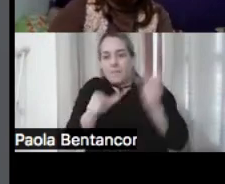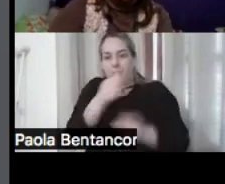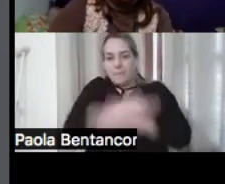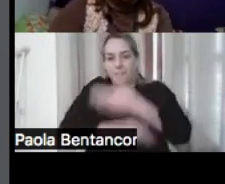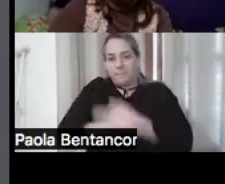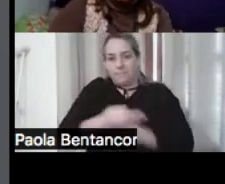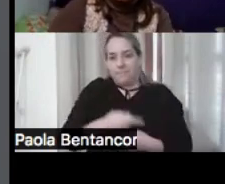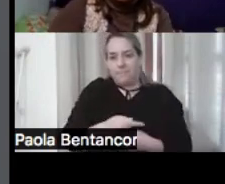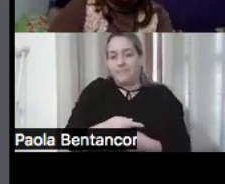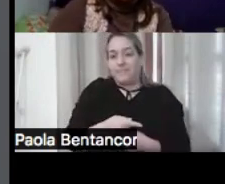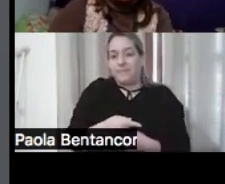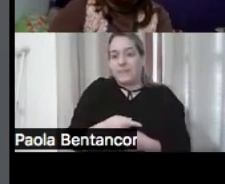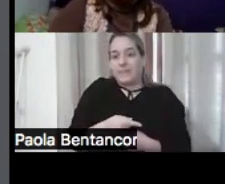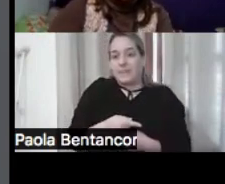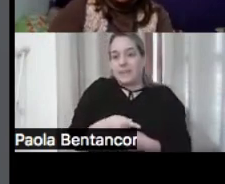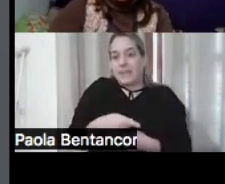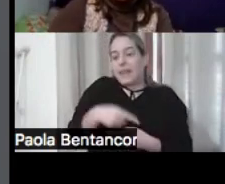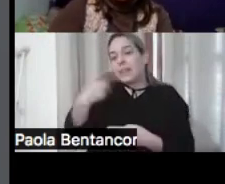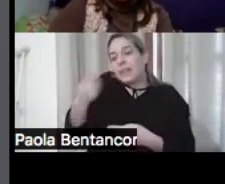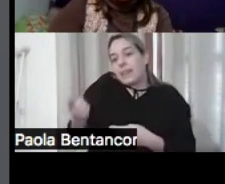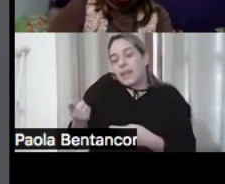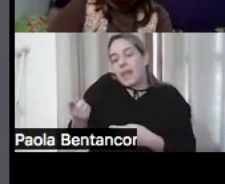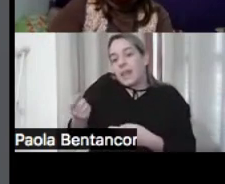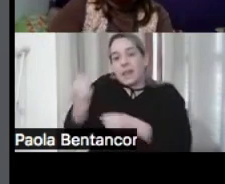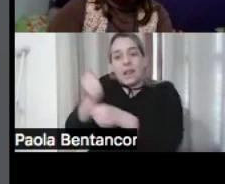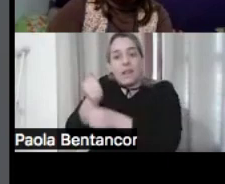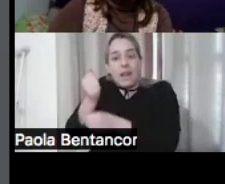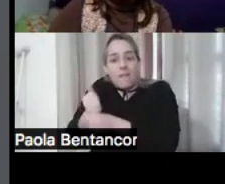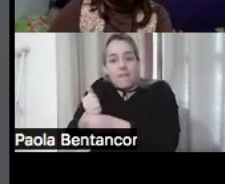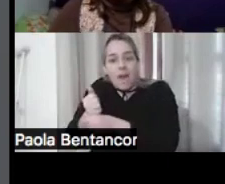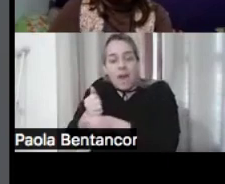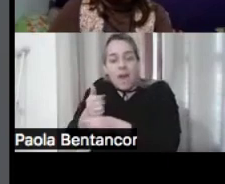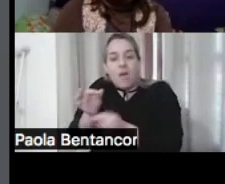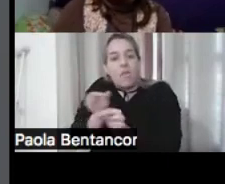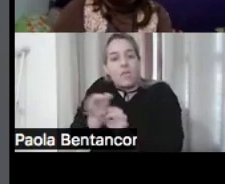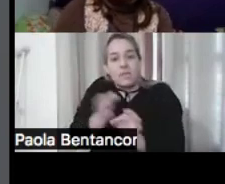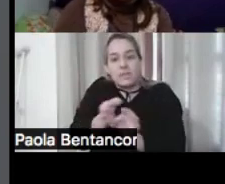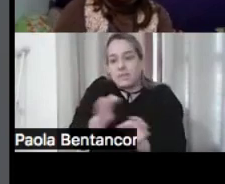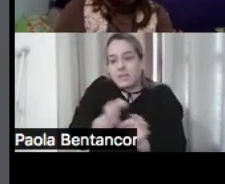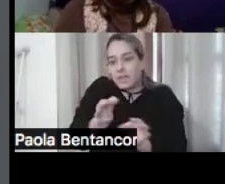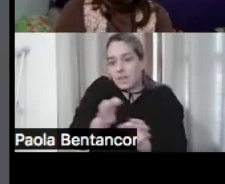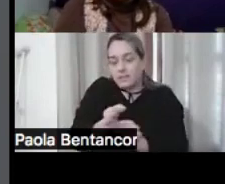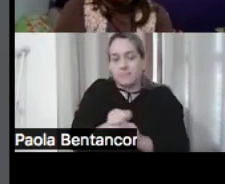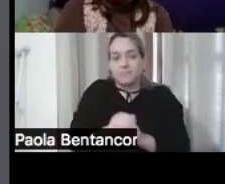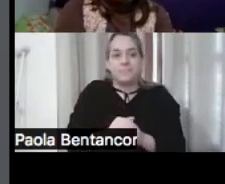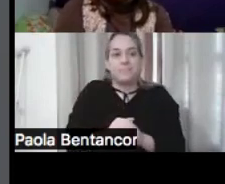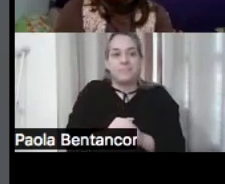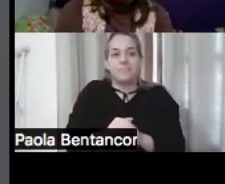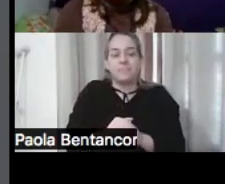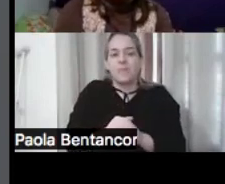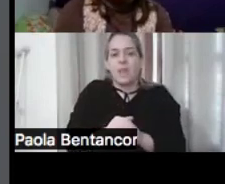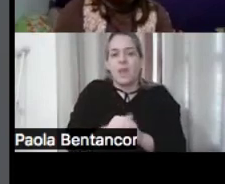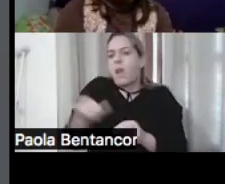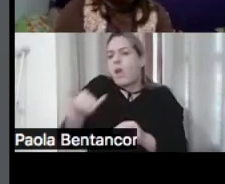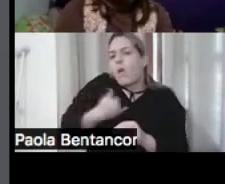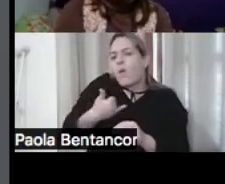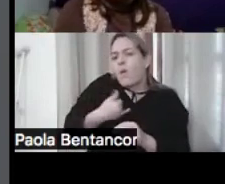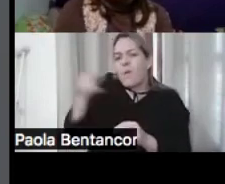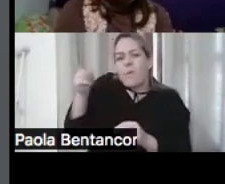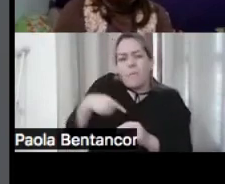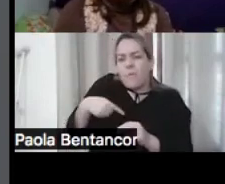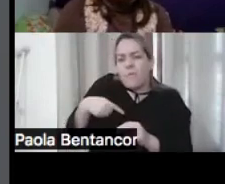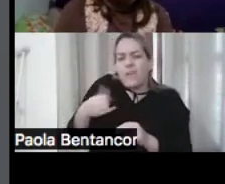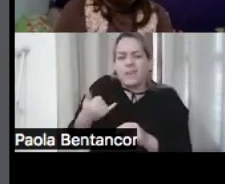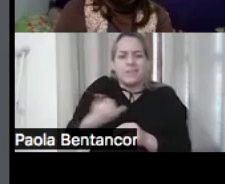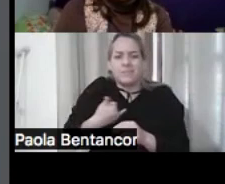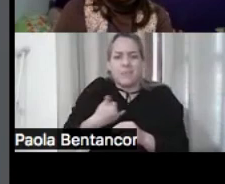discapacidad desde el trabajo de terapia ocupacional. Para empezar, me gustaría contarles cómo llegué hasta acá.